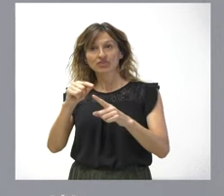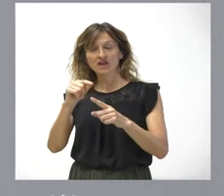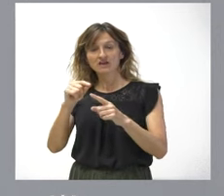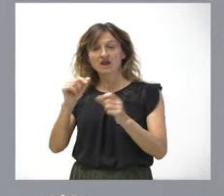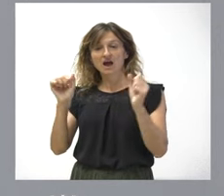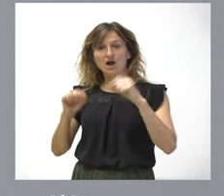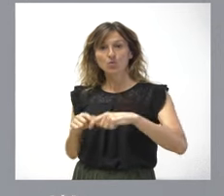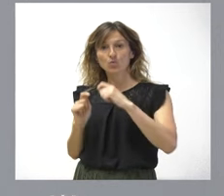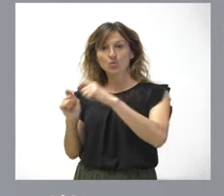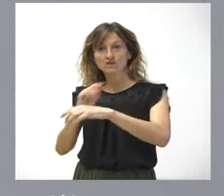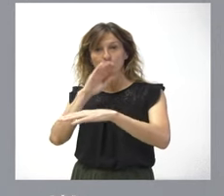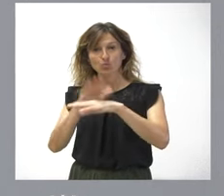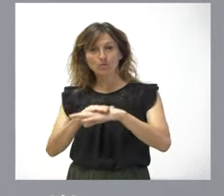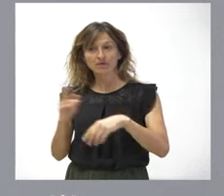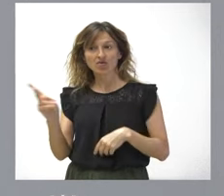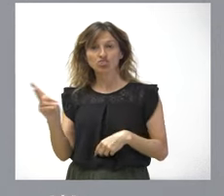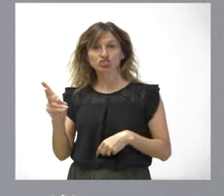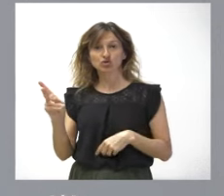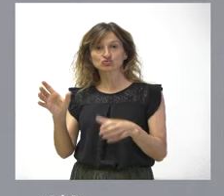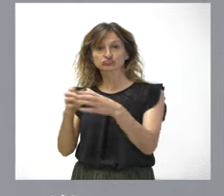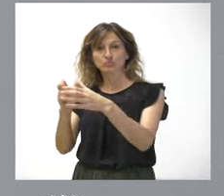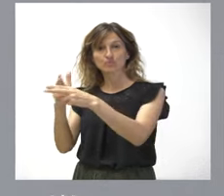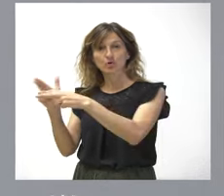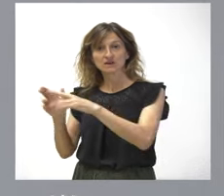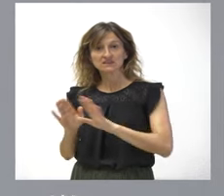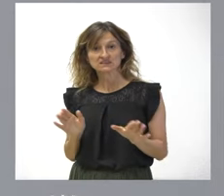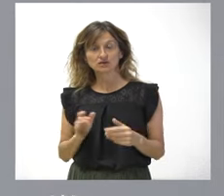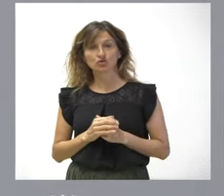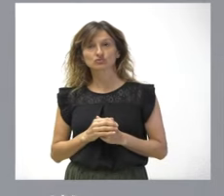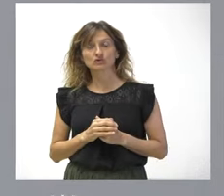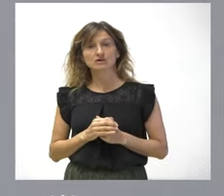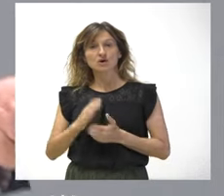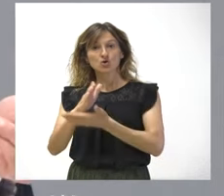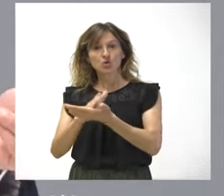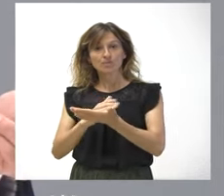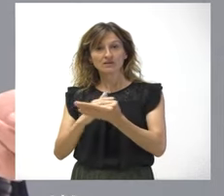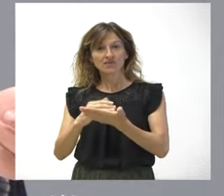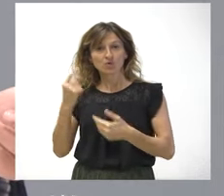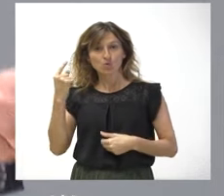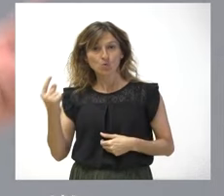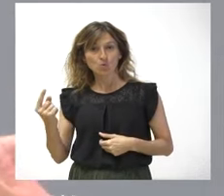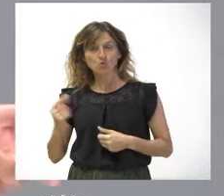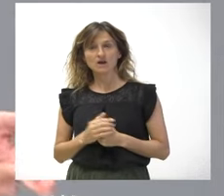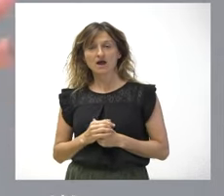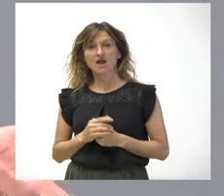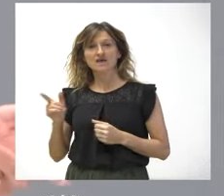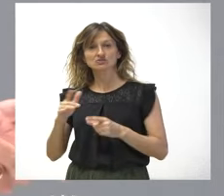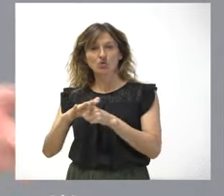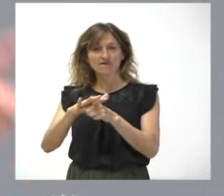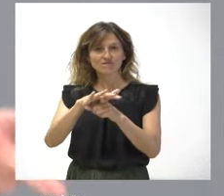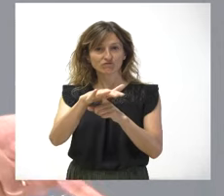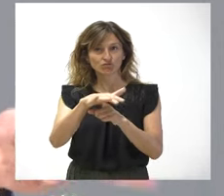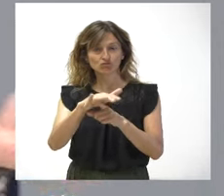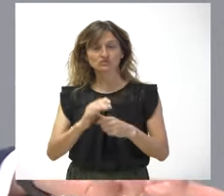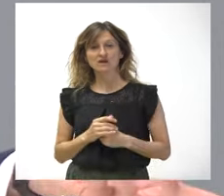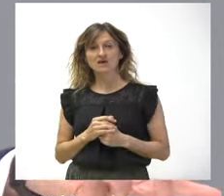para la investidura de dos partidos políticos en una comunidad Autónoma y Esto va a influir en las decisiones que